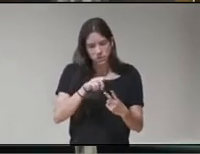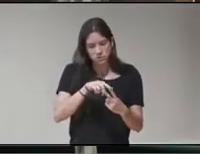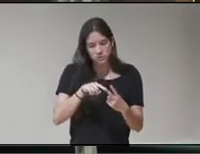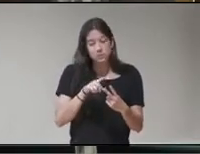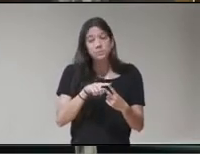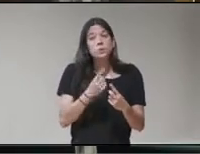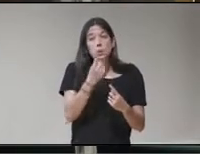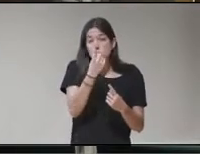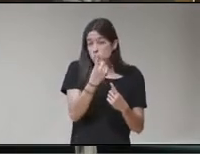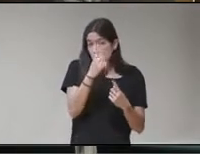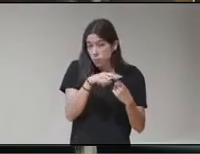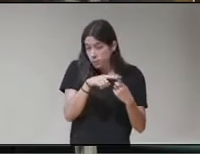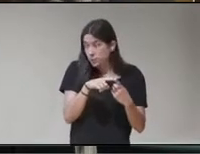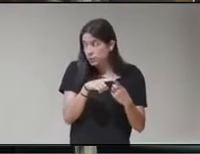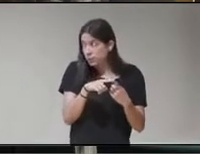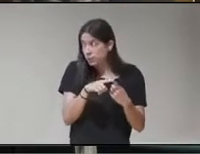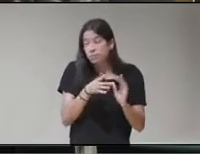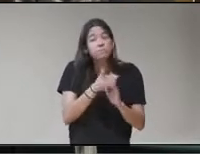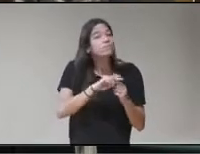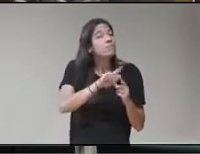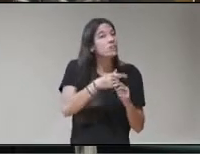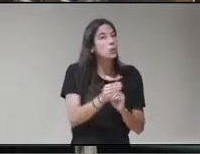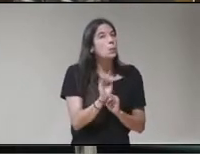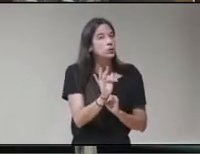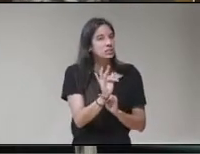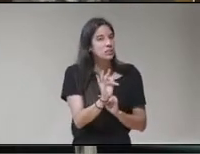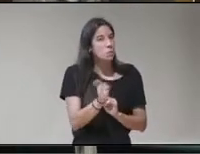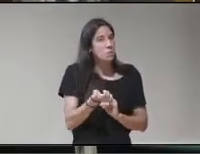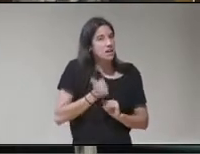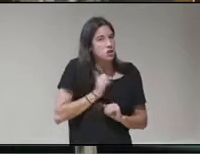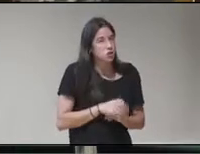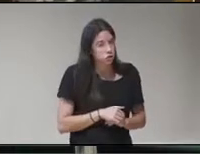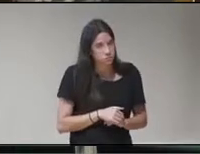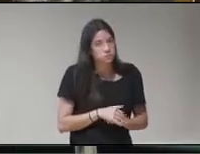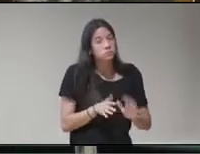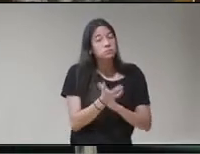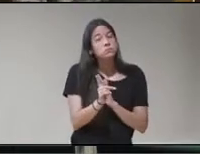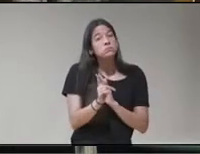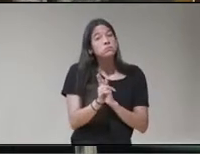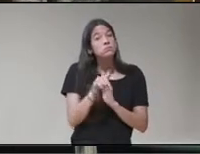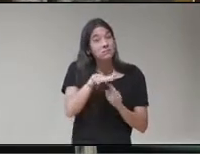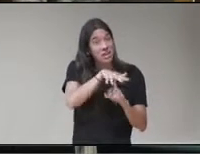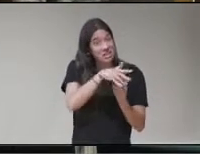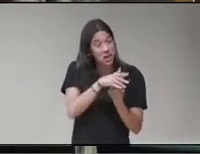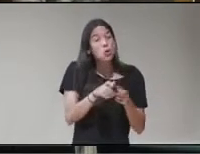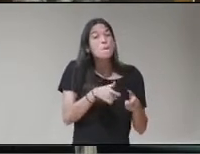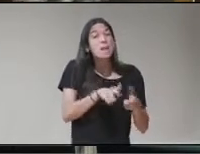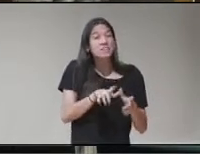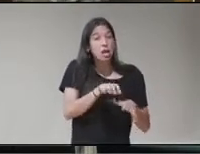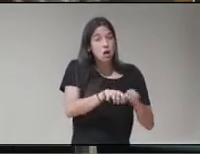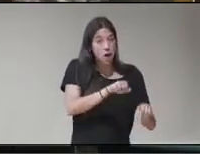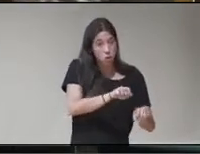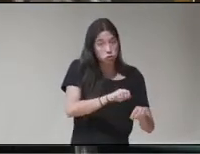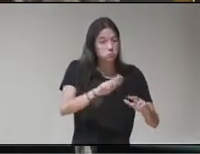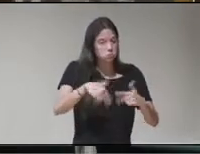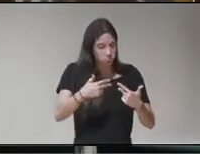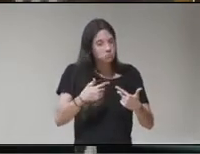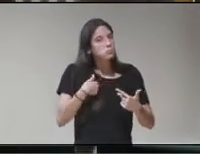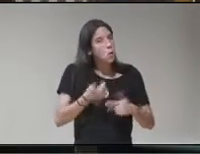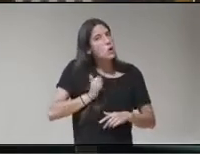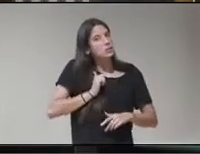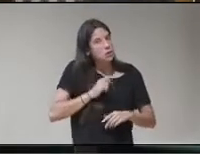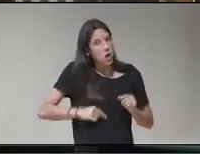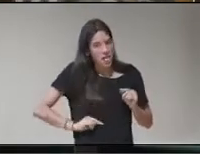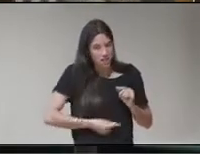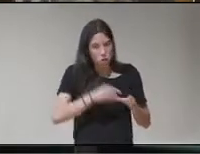refiere a un efecto beneficioso que producen en este caso, bacteriófagos en el intestino.